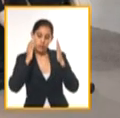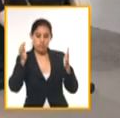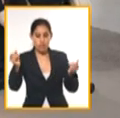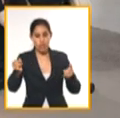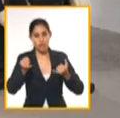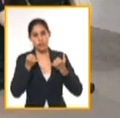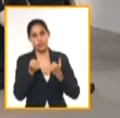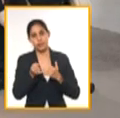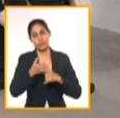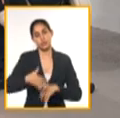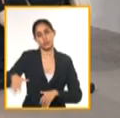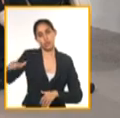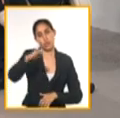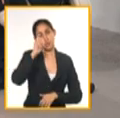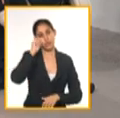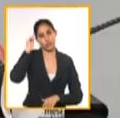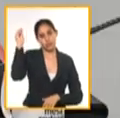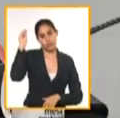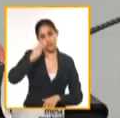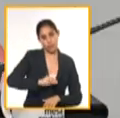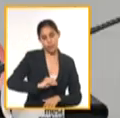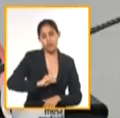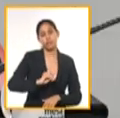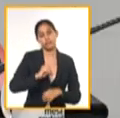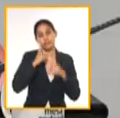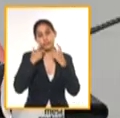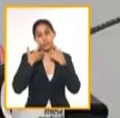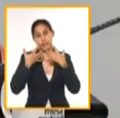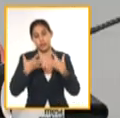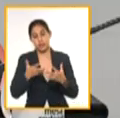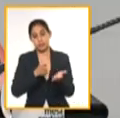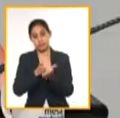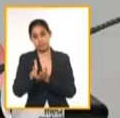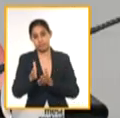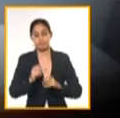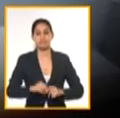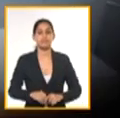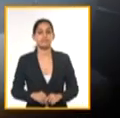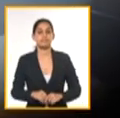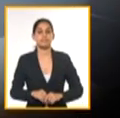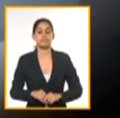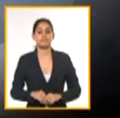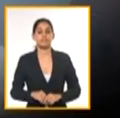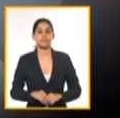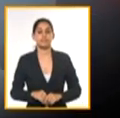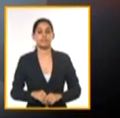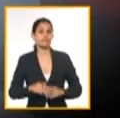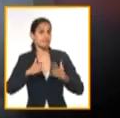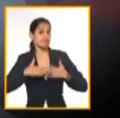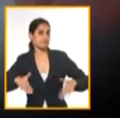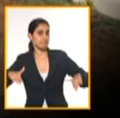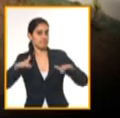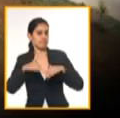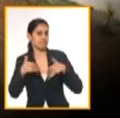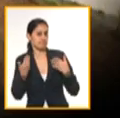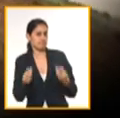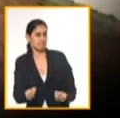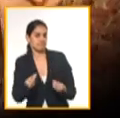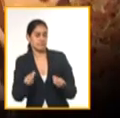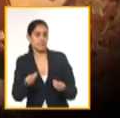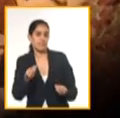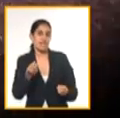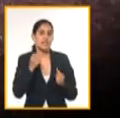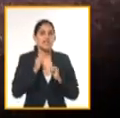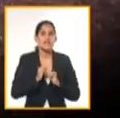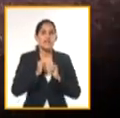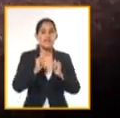todos nuestros televidentes, radioyentes e internautas que siguen la Mesa Redonda. Un espacio para la información y el análisis